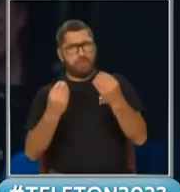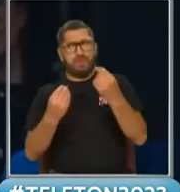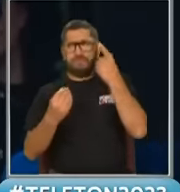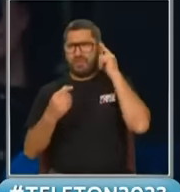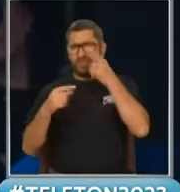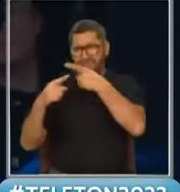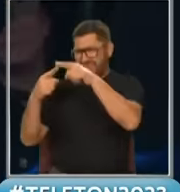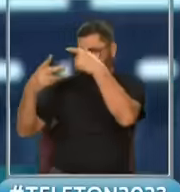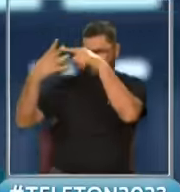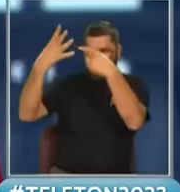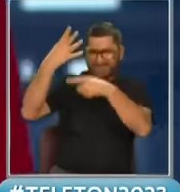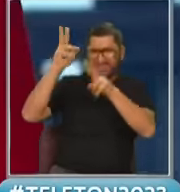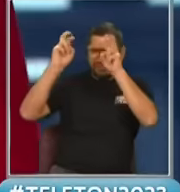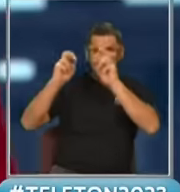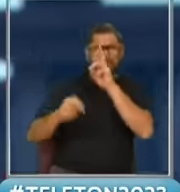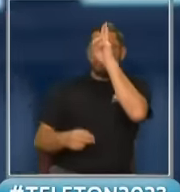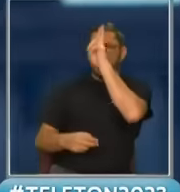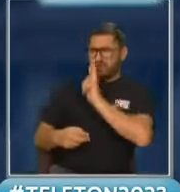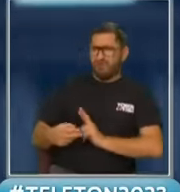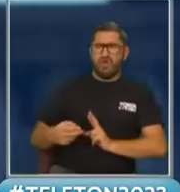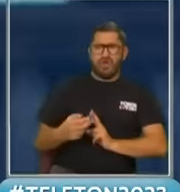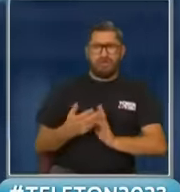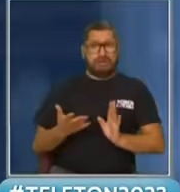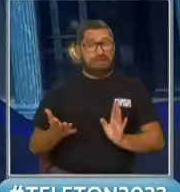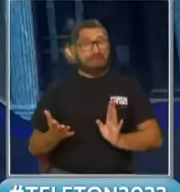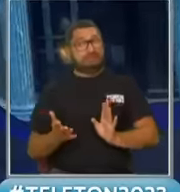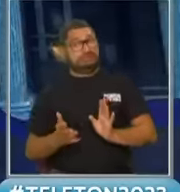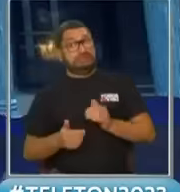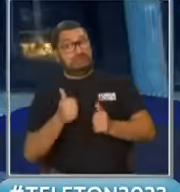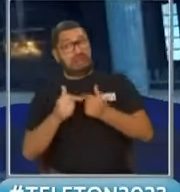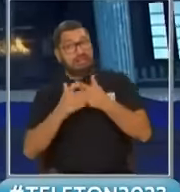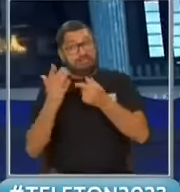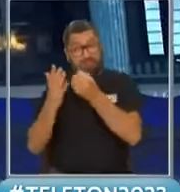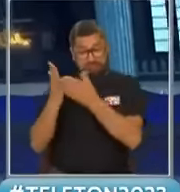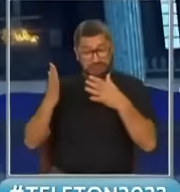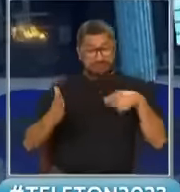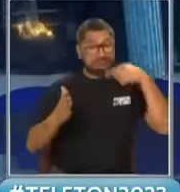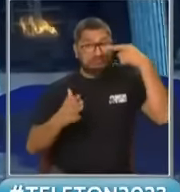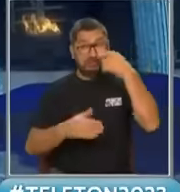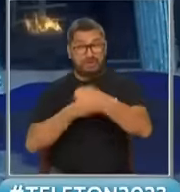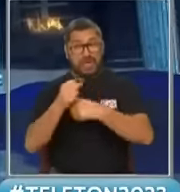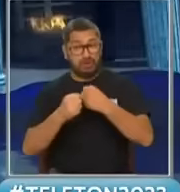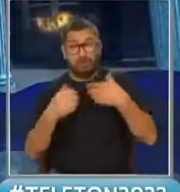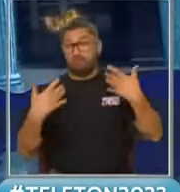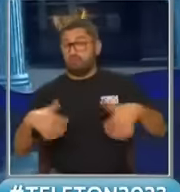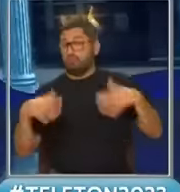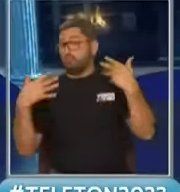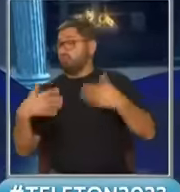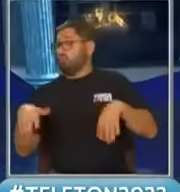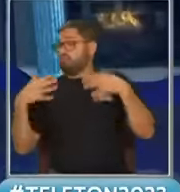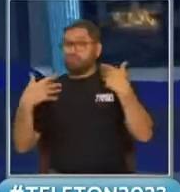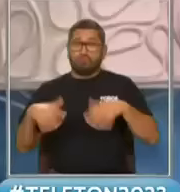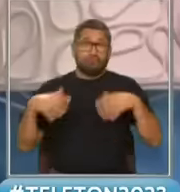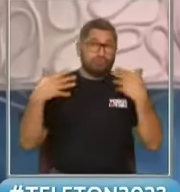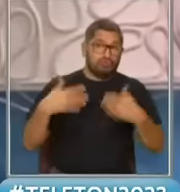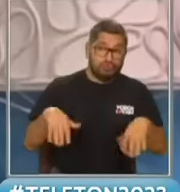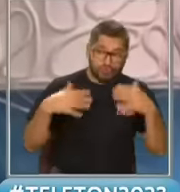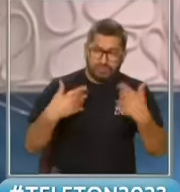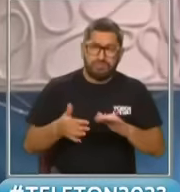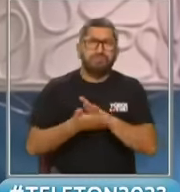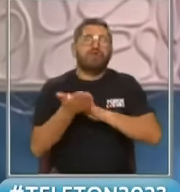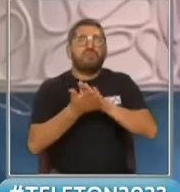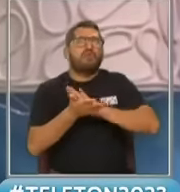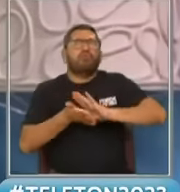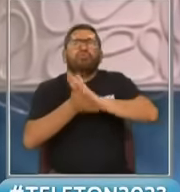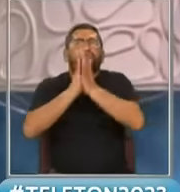¿Cierto? Prepárate nomás porque viene una temporada que ya te cuento. Ya, entonces, por ejemplo, todo ha cambiado cuando